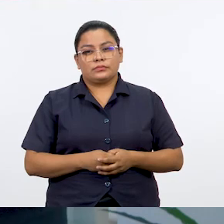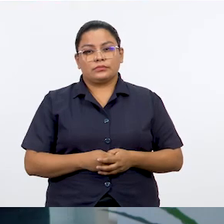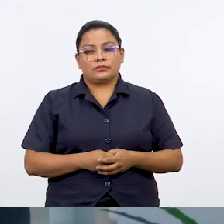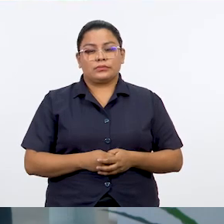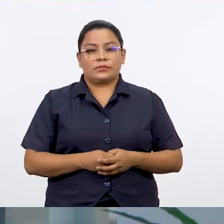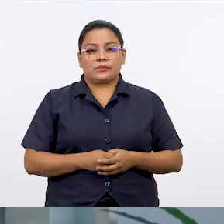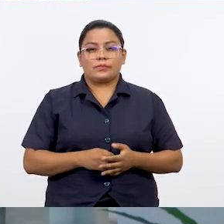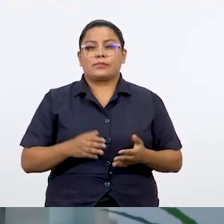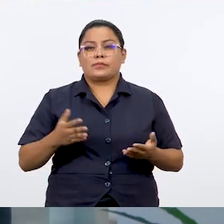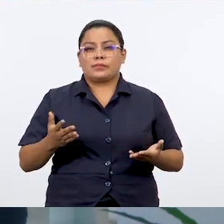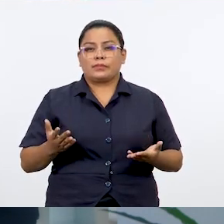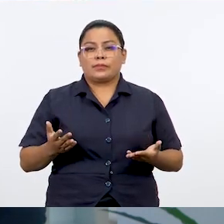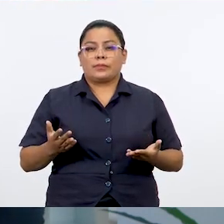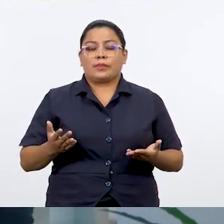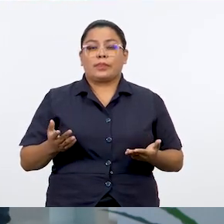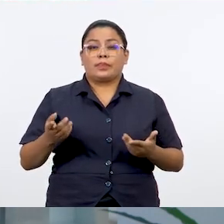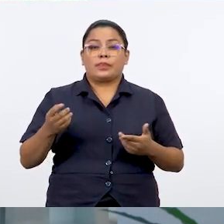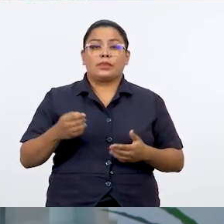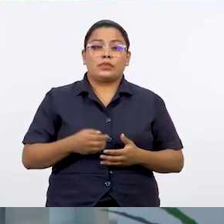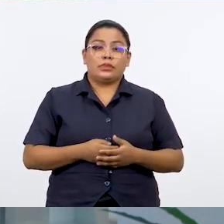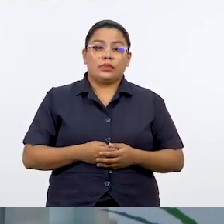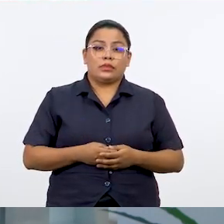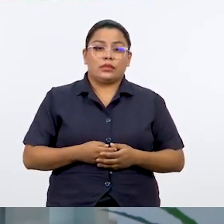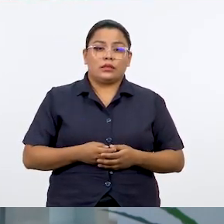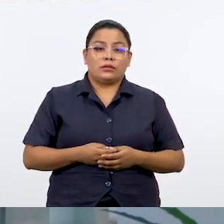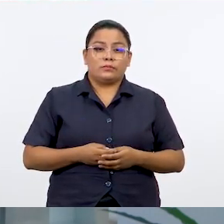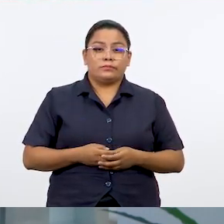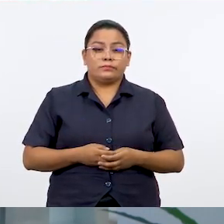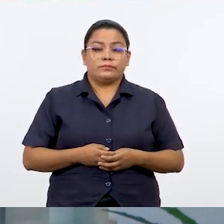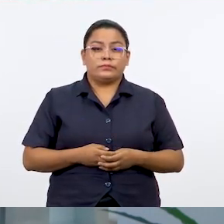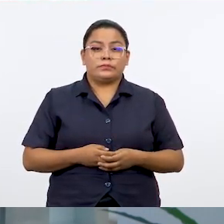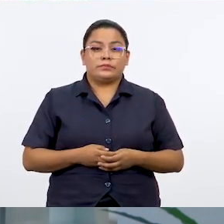en donde el divisor,